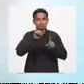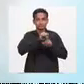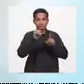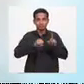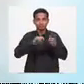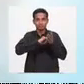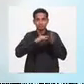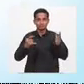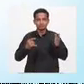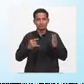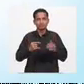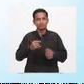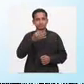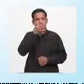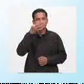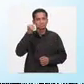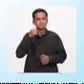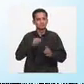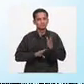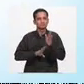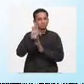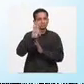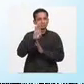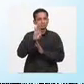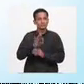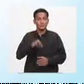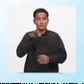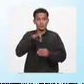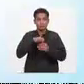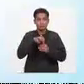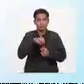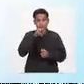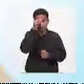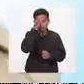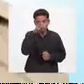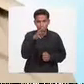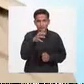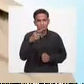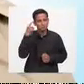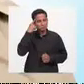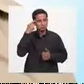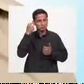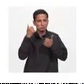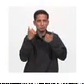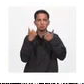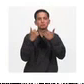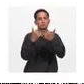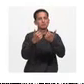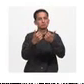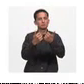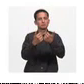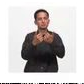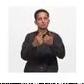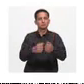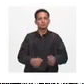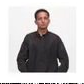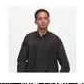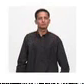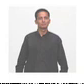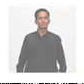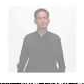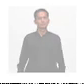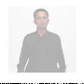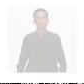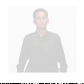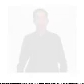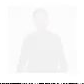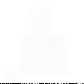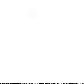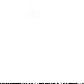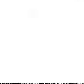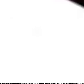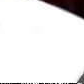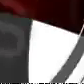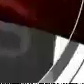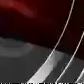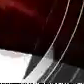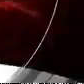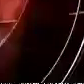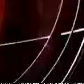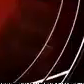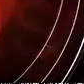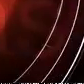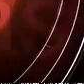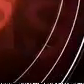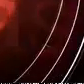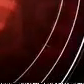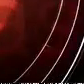losas gana un voto inteligente es un voto bien pensado consejo nacional electoral construyendo